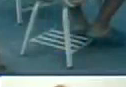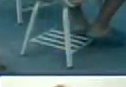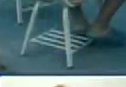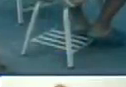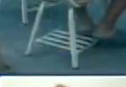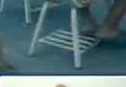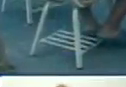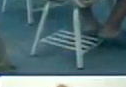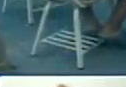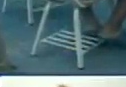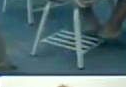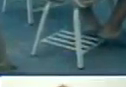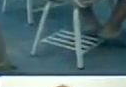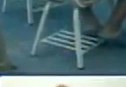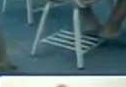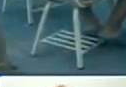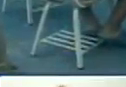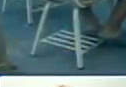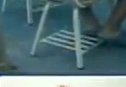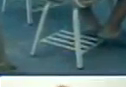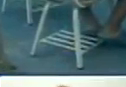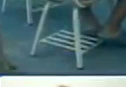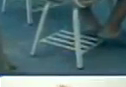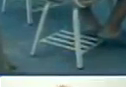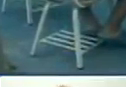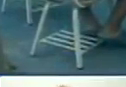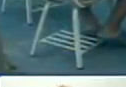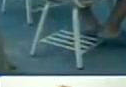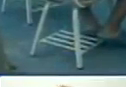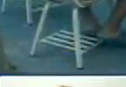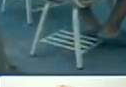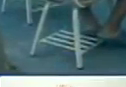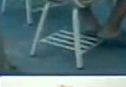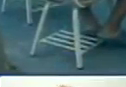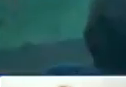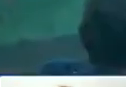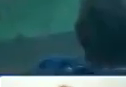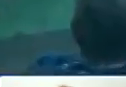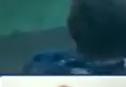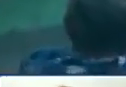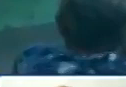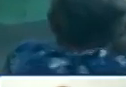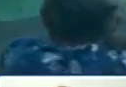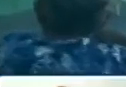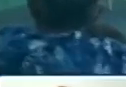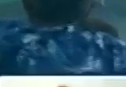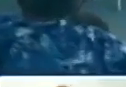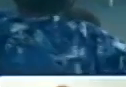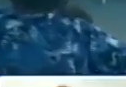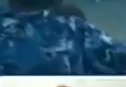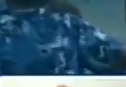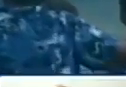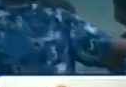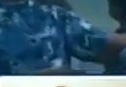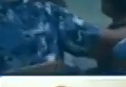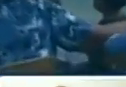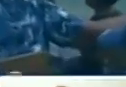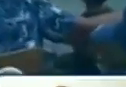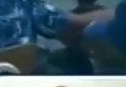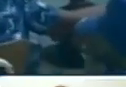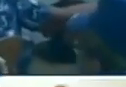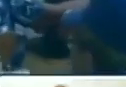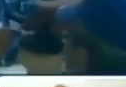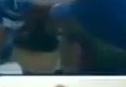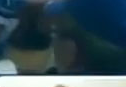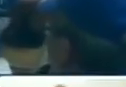Unido de Venezuela y allí se decretó ir al proceso de elección directa por